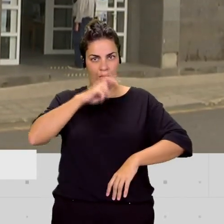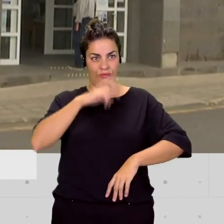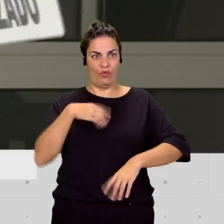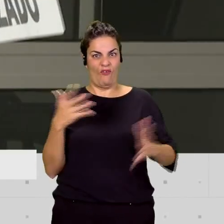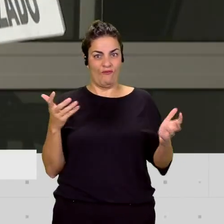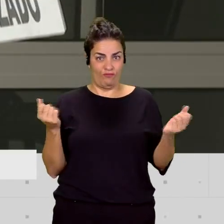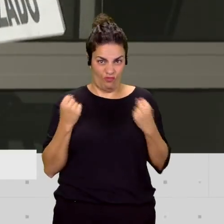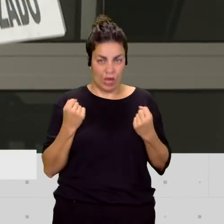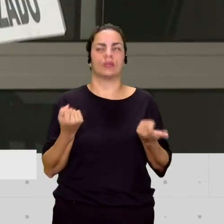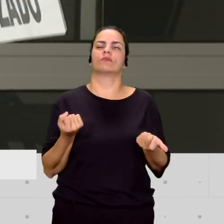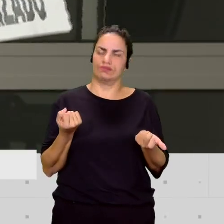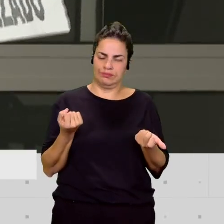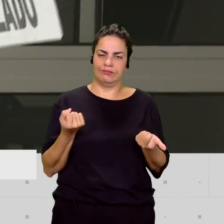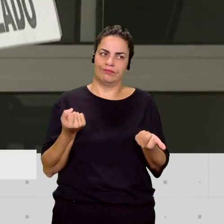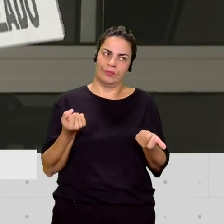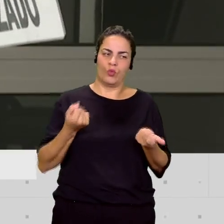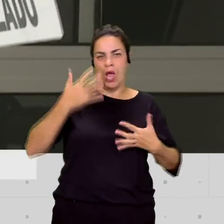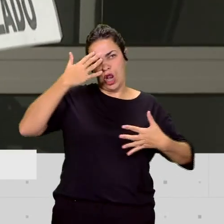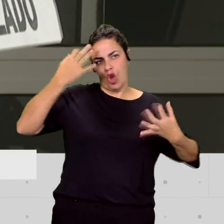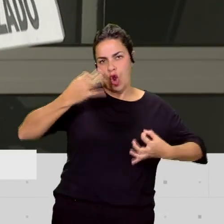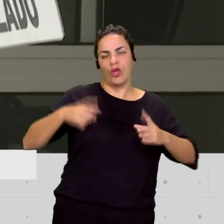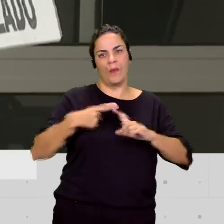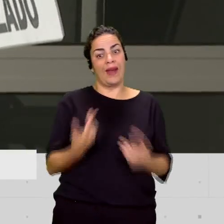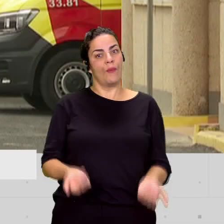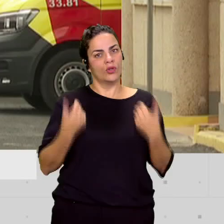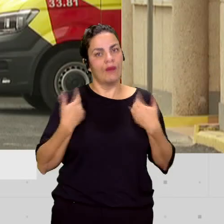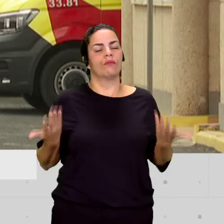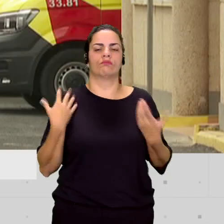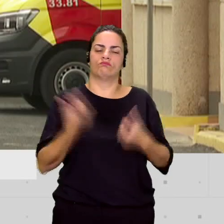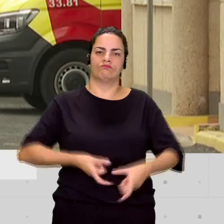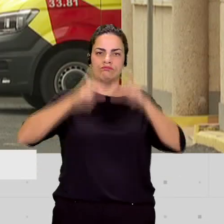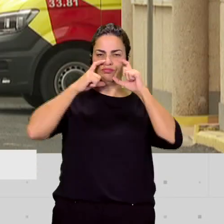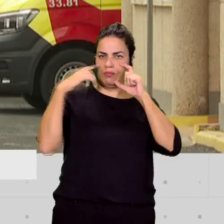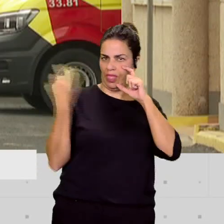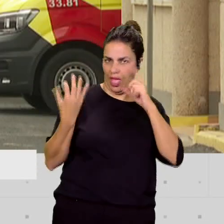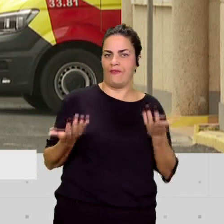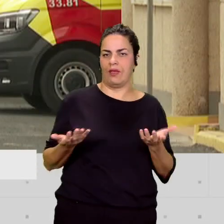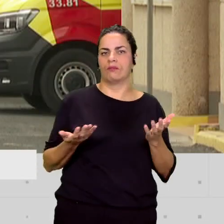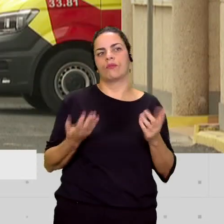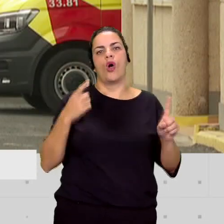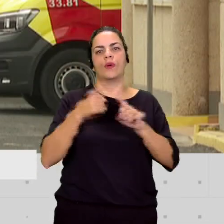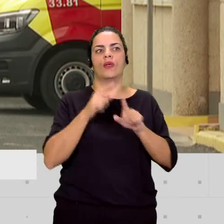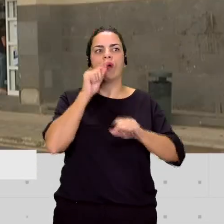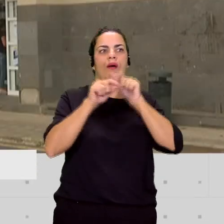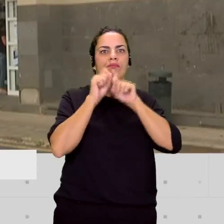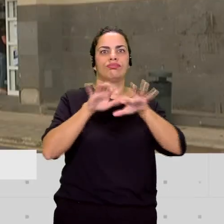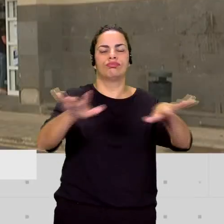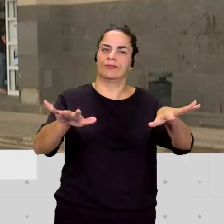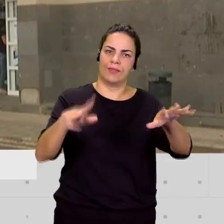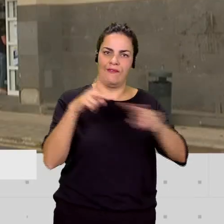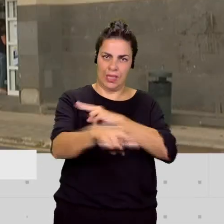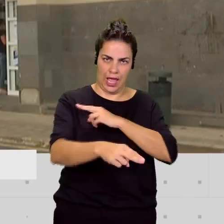lo razonable, lo responsable es usar una mascarilla para no contaminar o contagiar a los